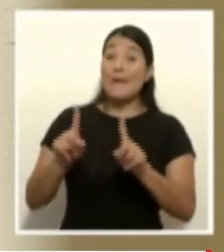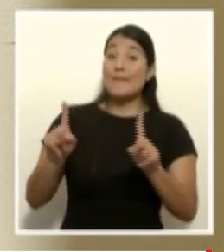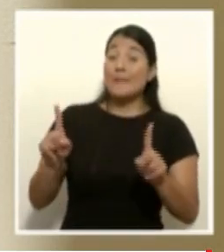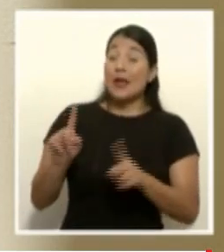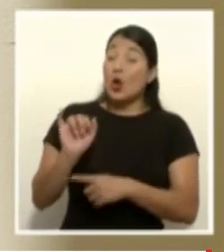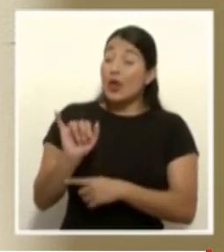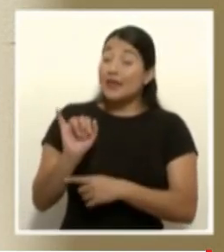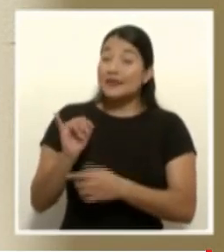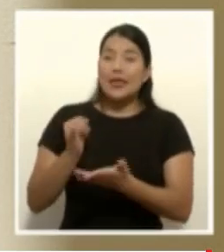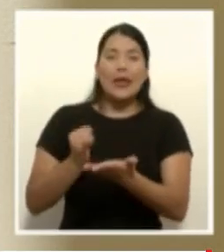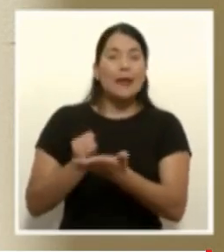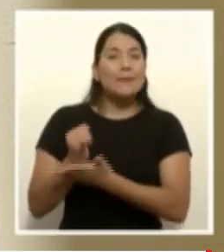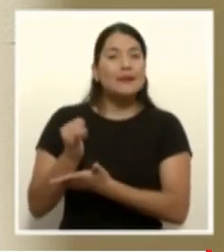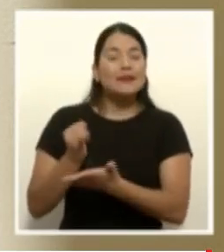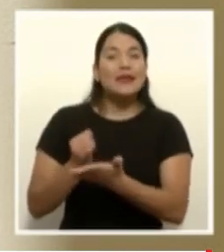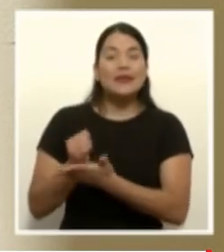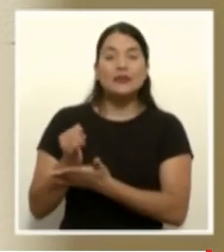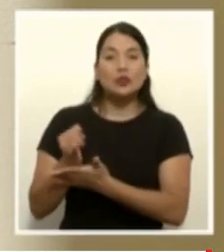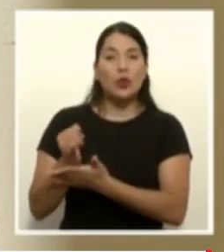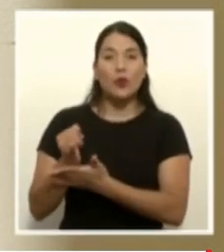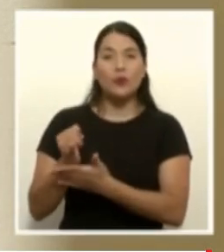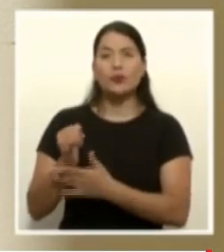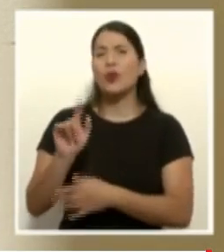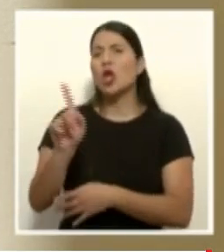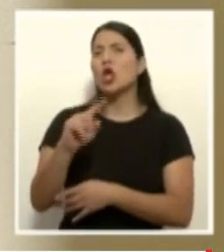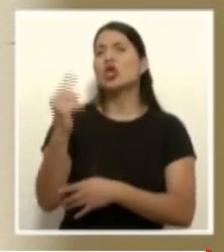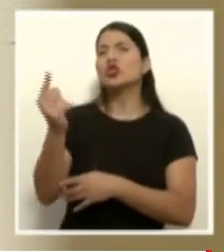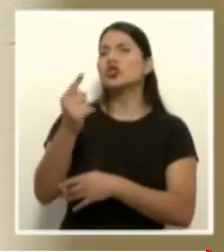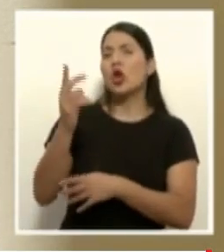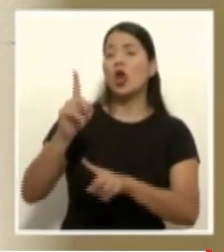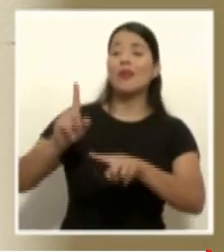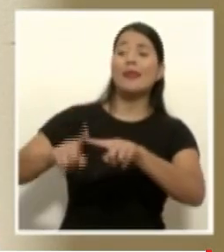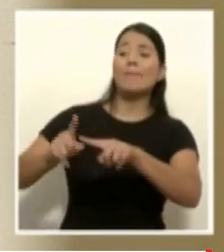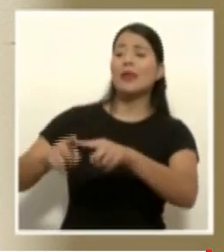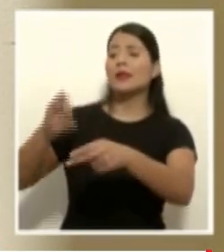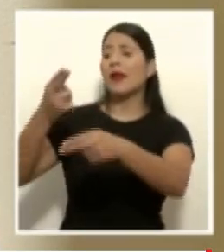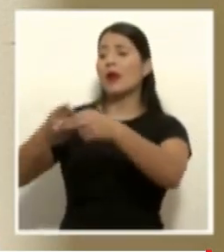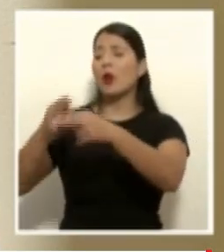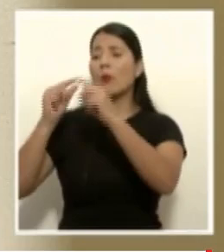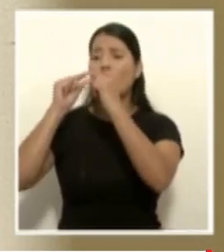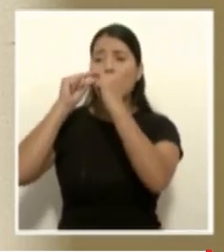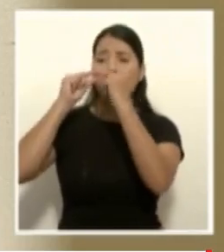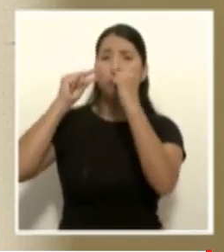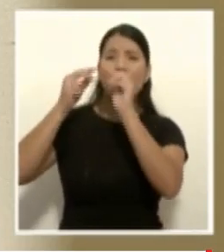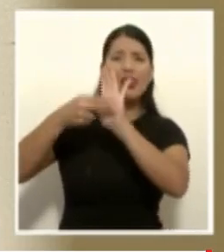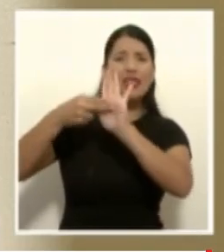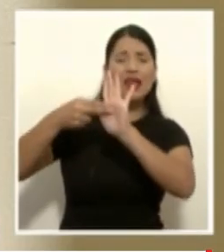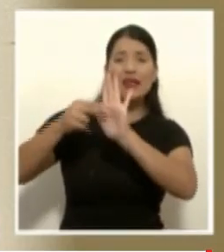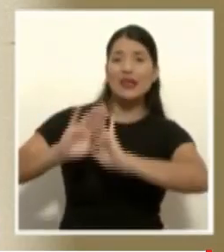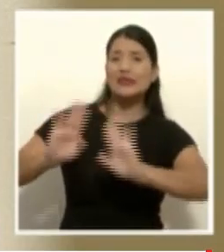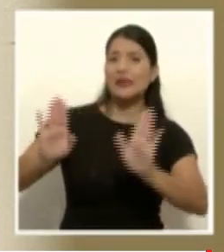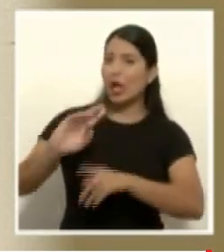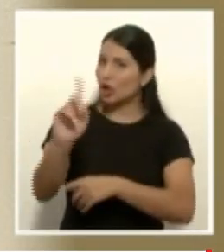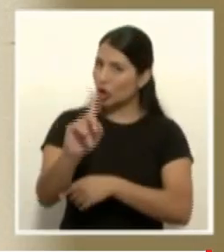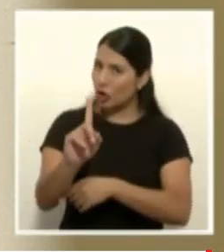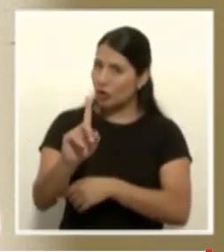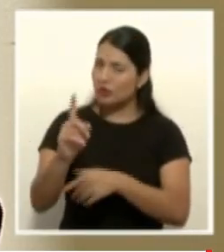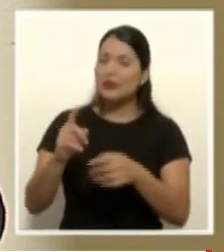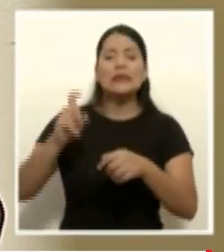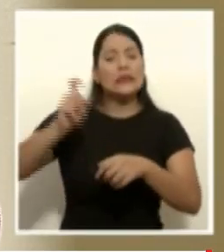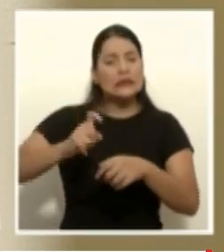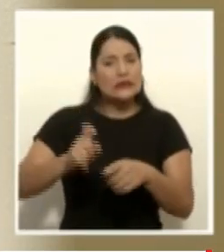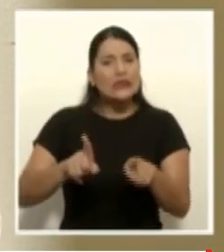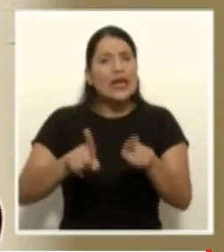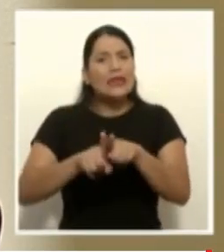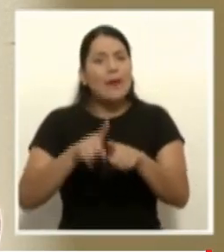más allá de una simple rotulación, va a las pruebas de calidad y va al proceso, donde